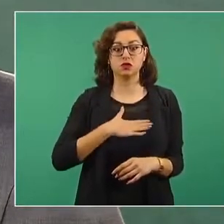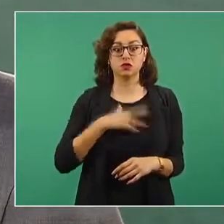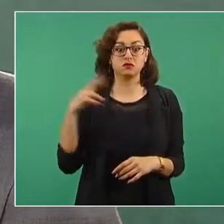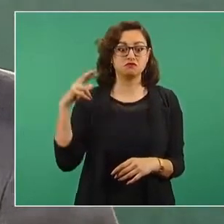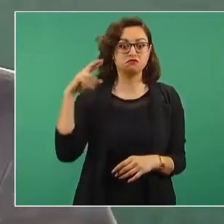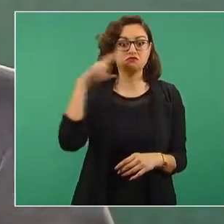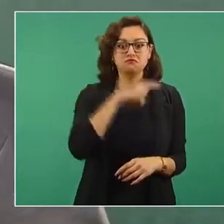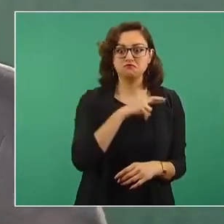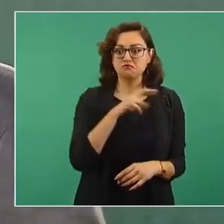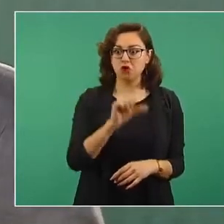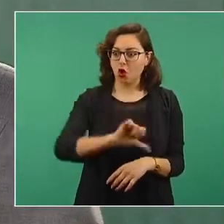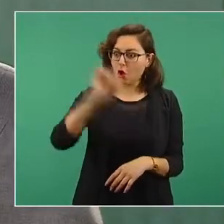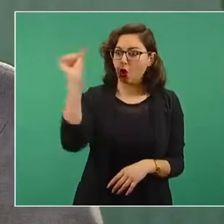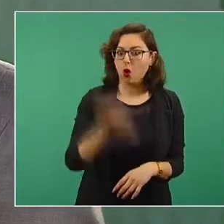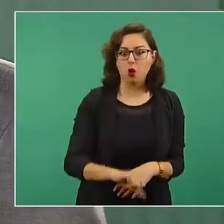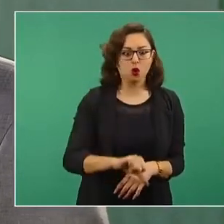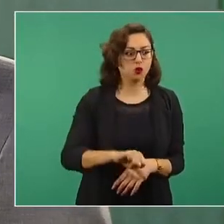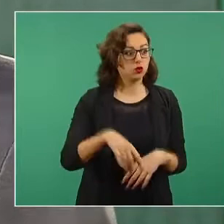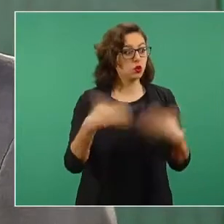expedita.